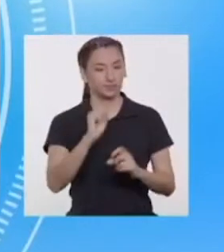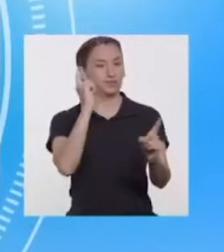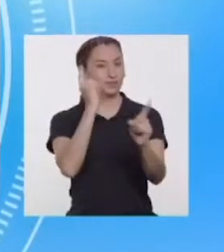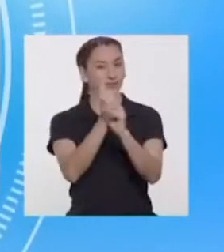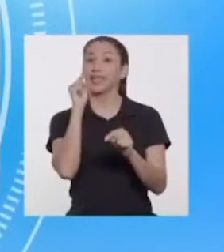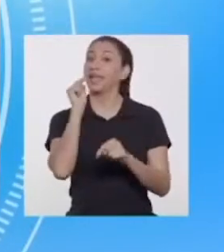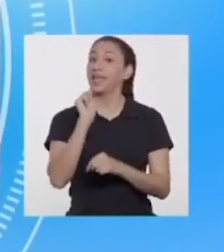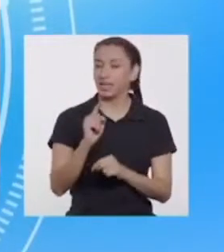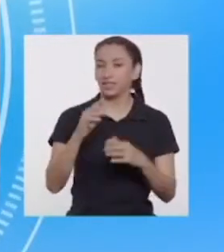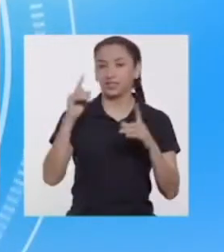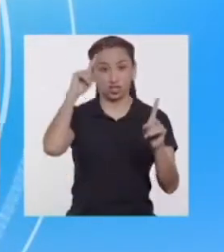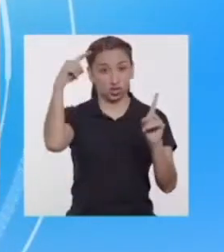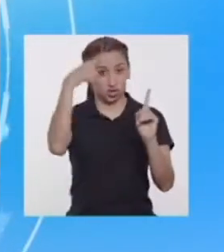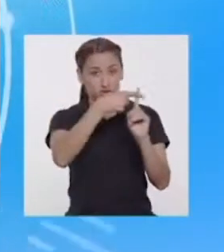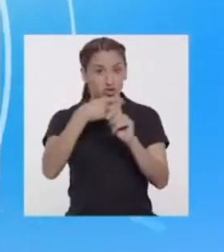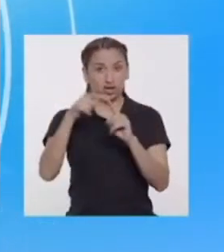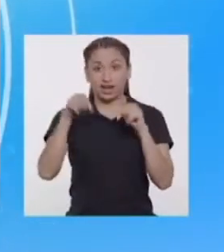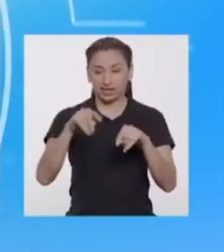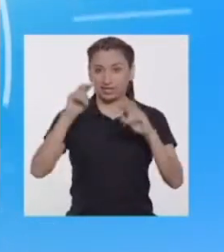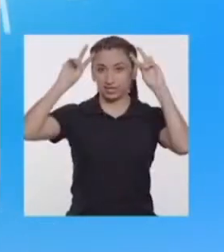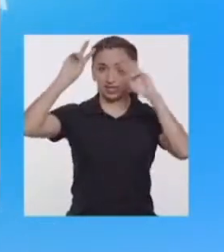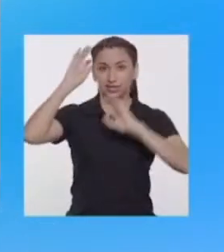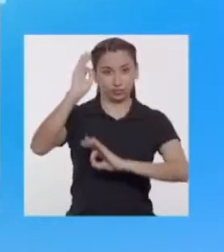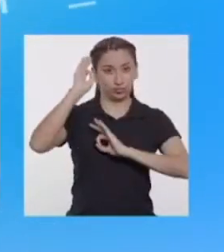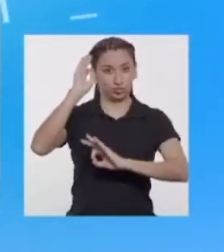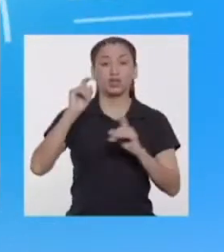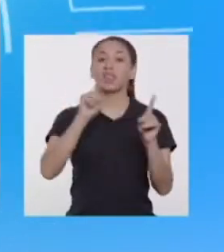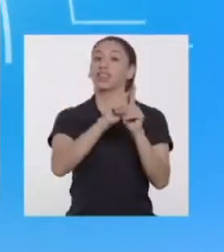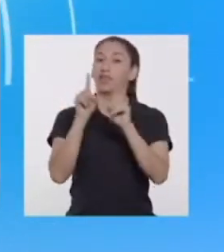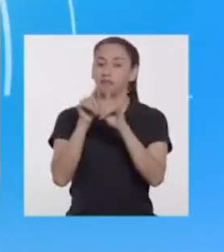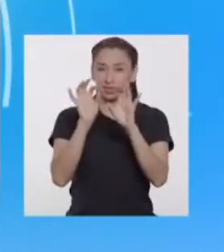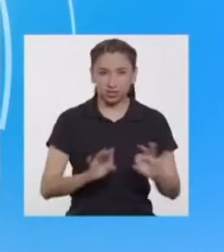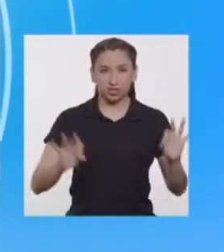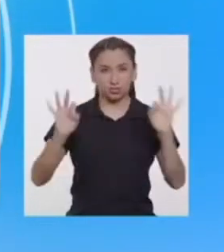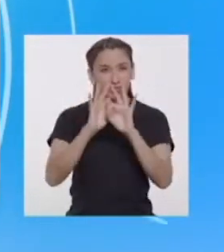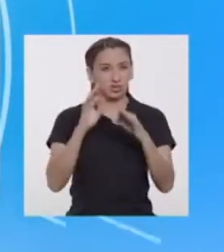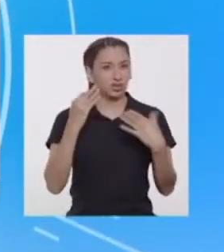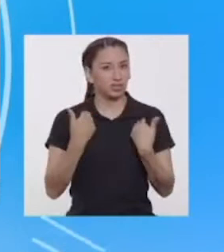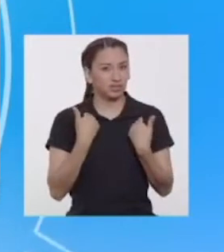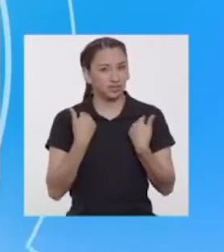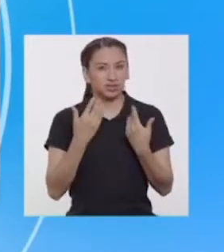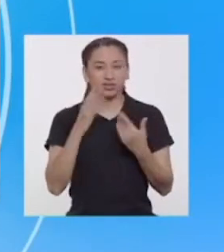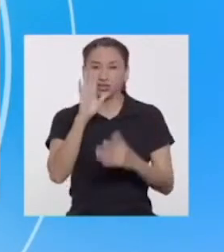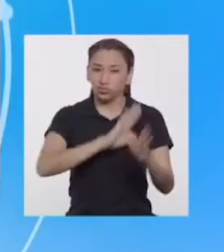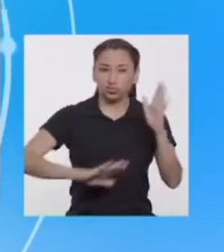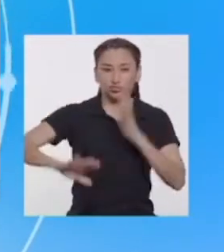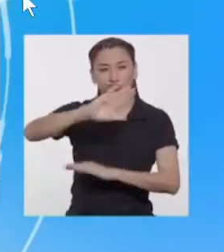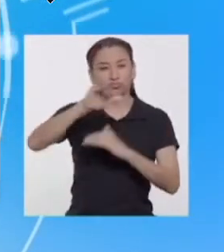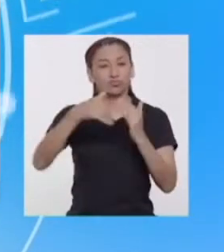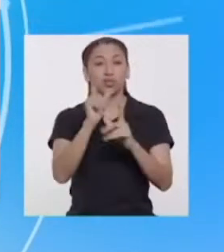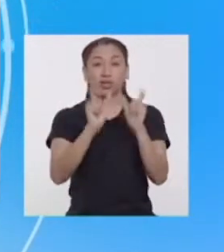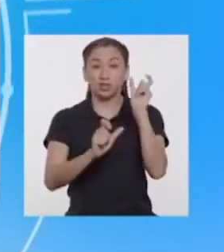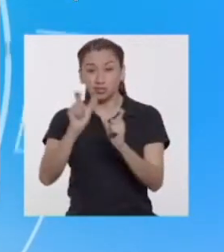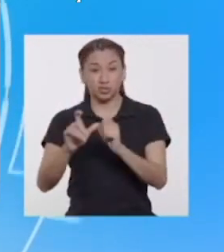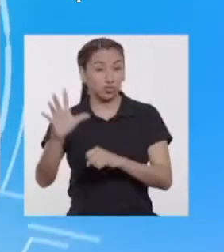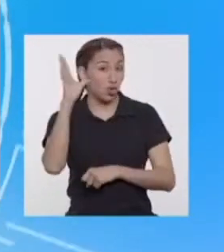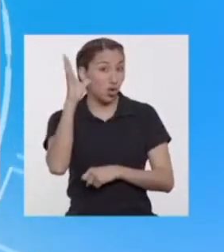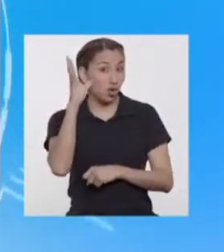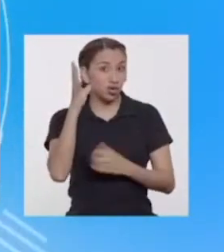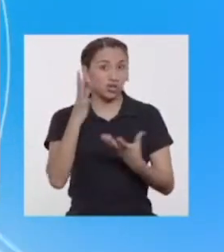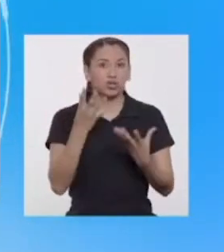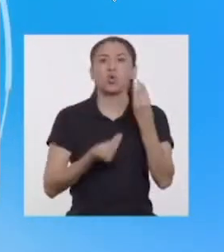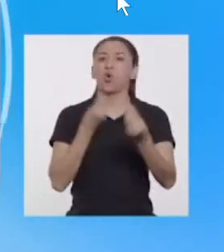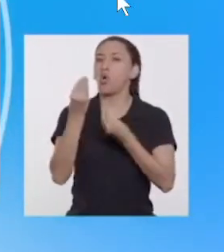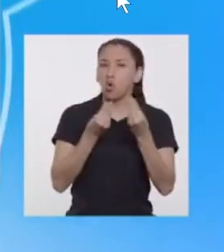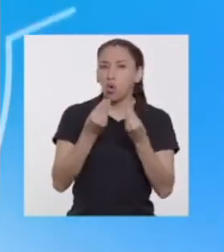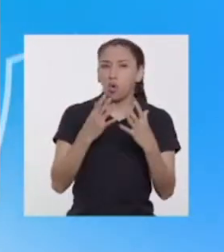Exacto, es lo que debemos lograr con nuestra exposición. También es importante que sepamos quién es nuestro público oyente para saber